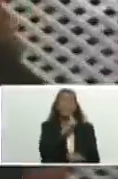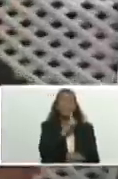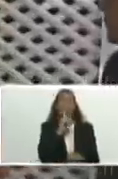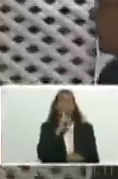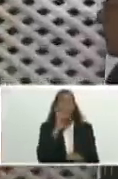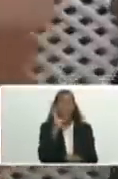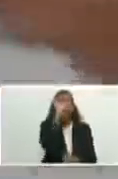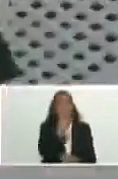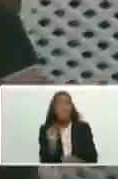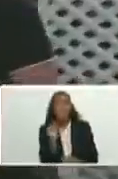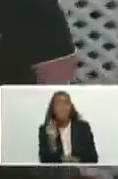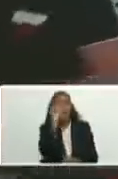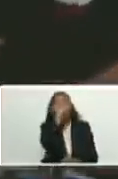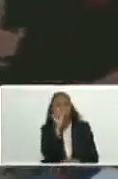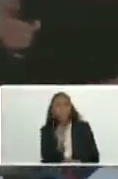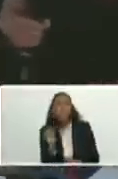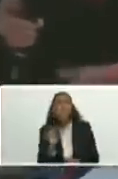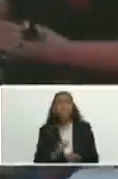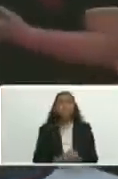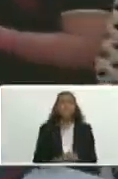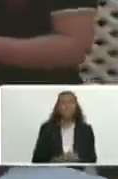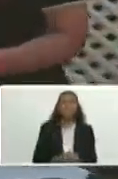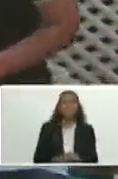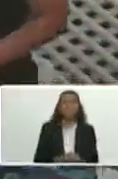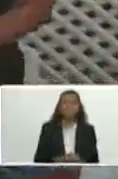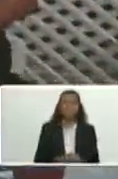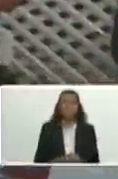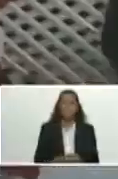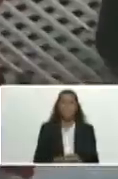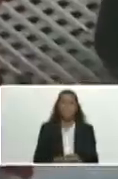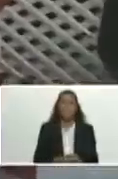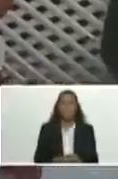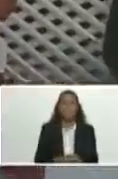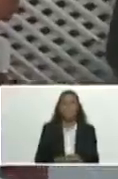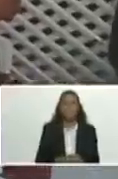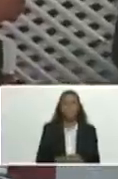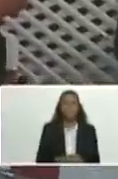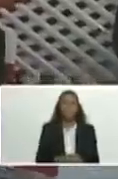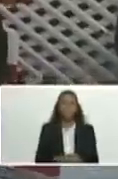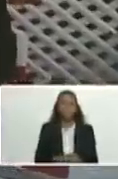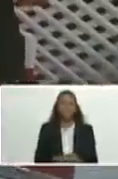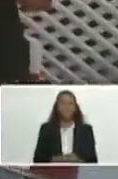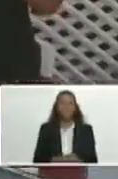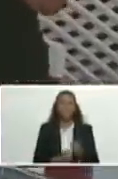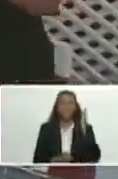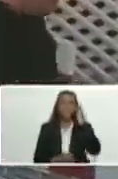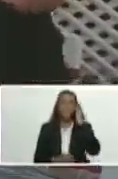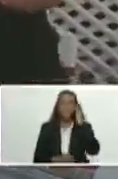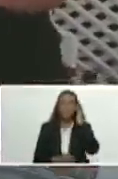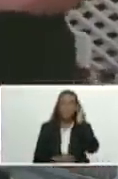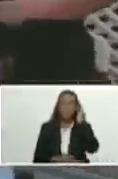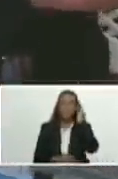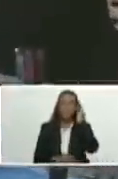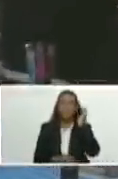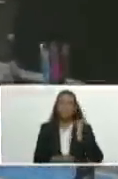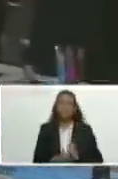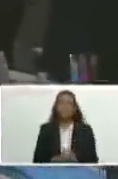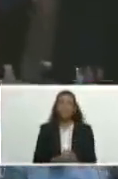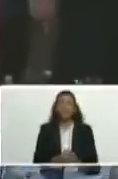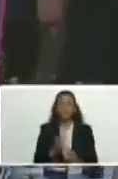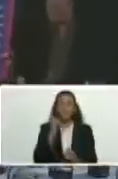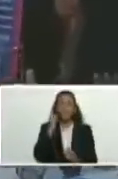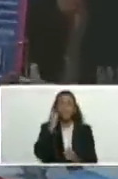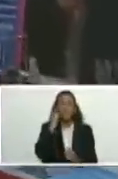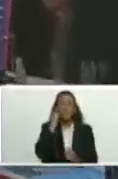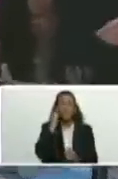italiano. Vanella. Sí, señor. Ah, tú eres paisana de la Cava. Vanella, acerca más el micrófono para que te